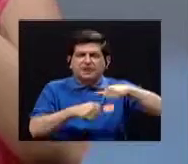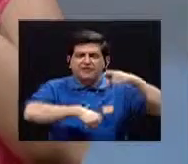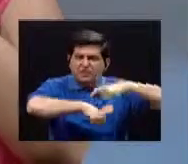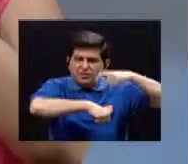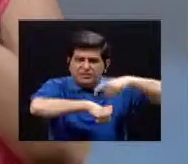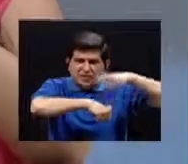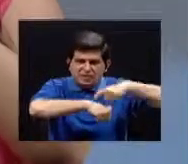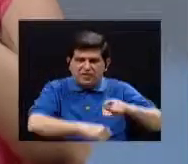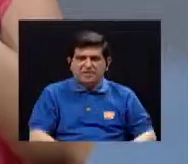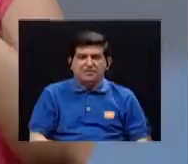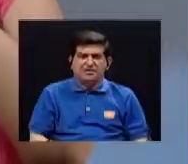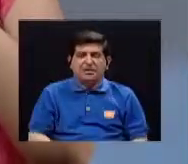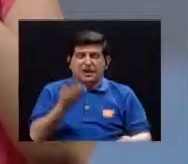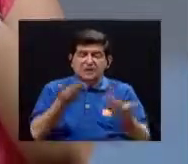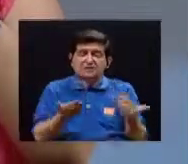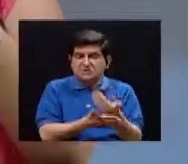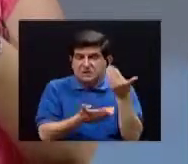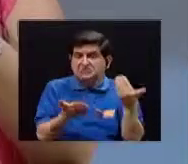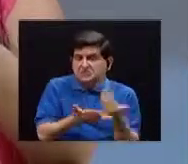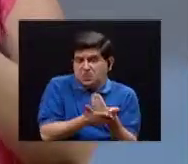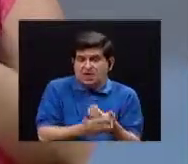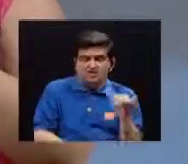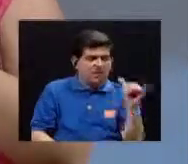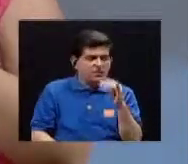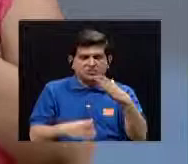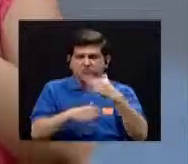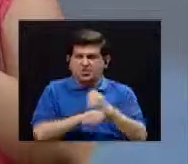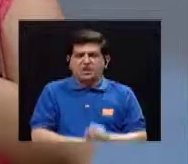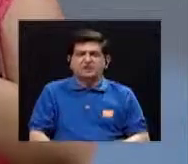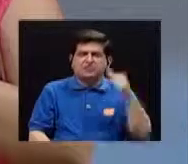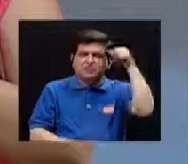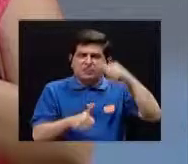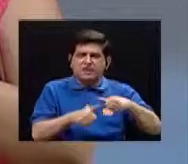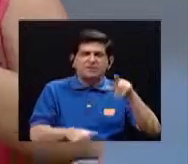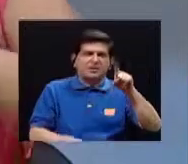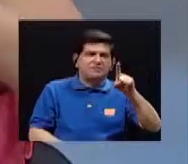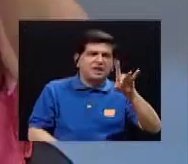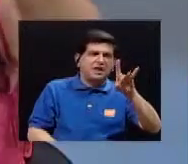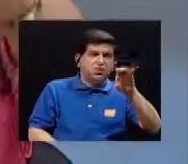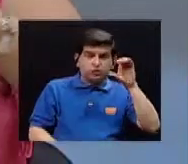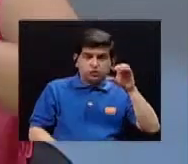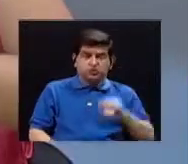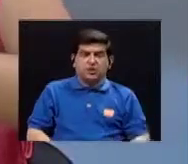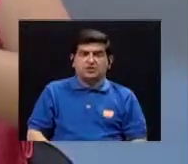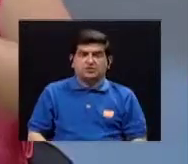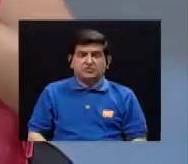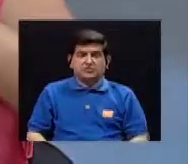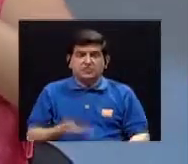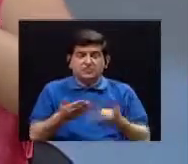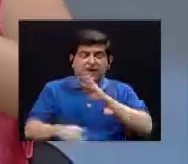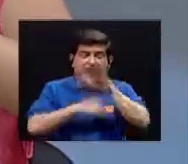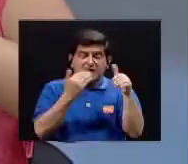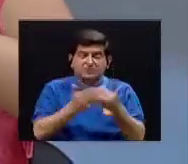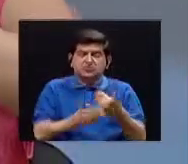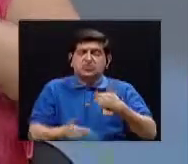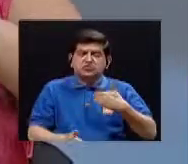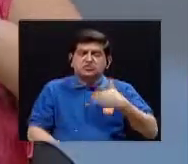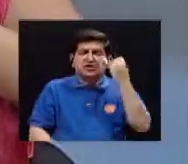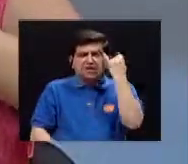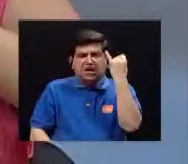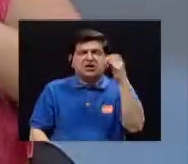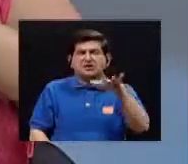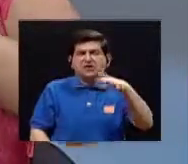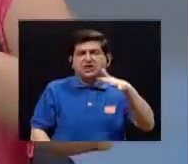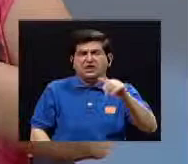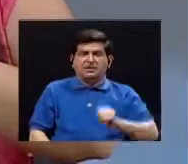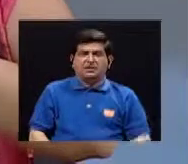de una época relativamente nueva no es lo mismo hacer una recreación de 1800 verdad que en la que ya casi todos tenemos